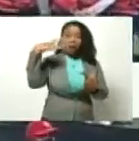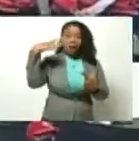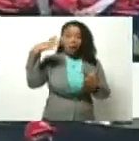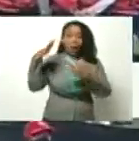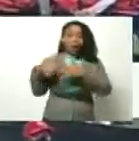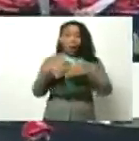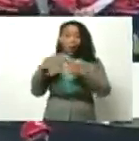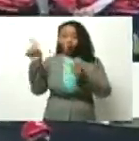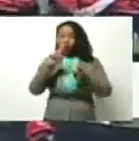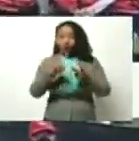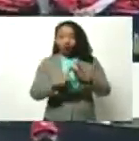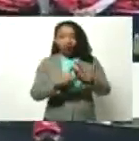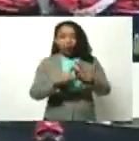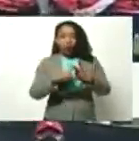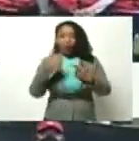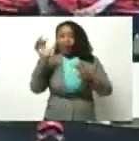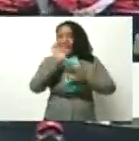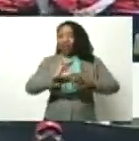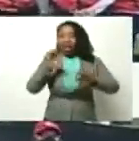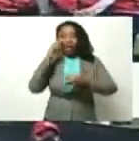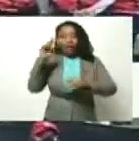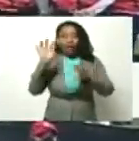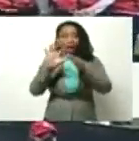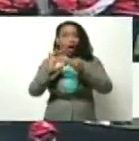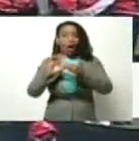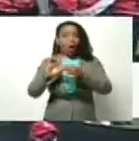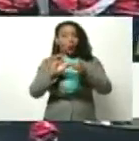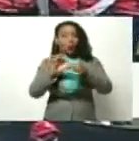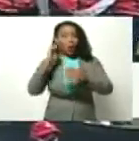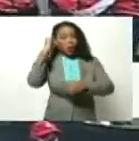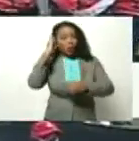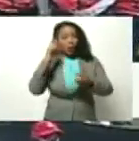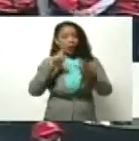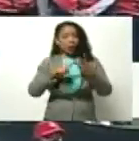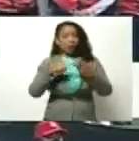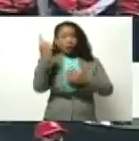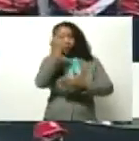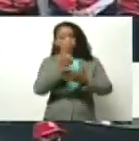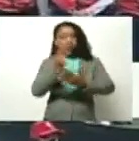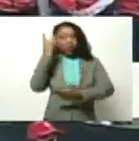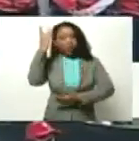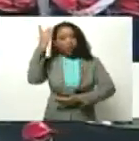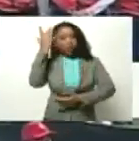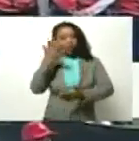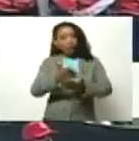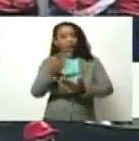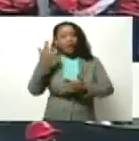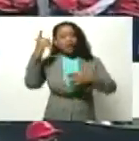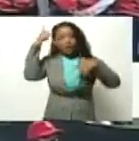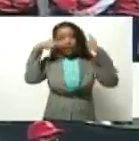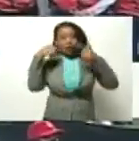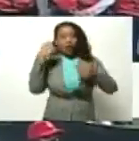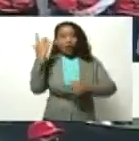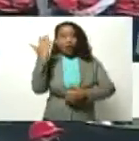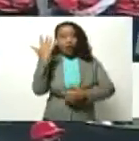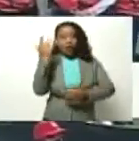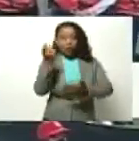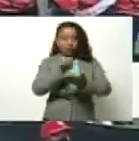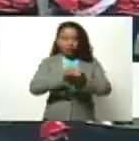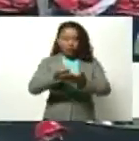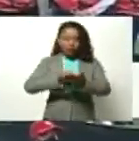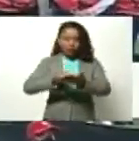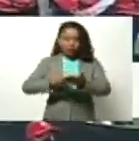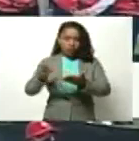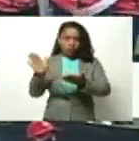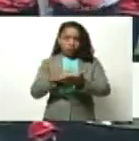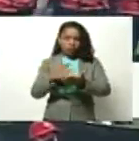no tiene nada que ver la Unión Europea lo diseñó Chávez de su puño y letra en